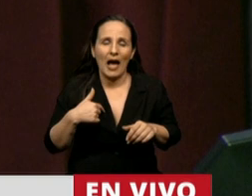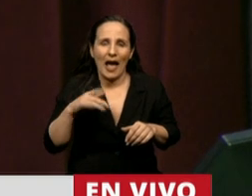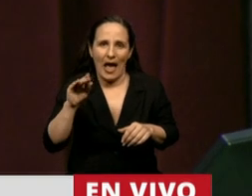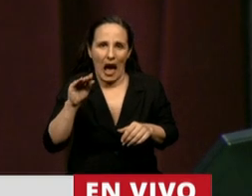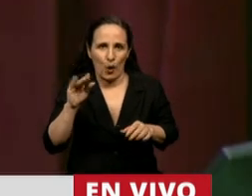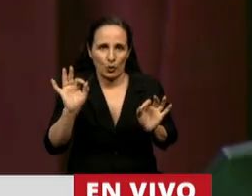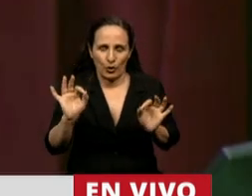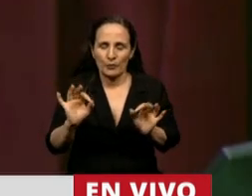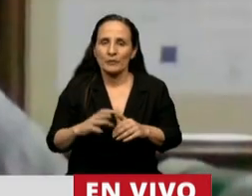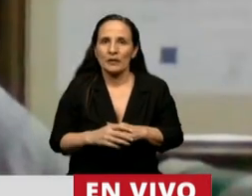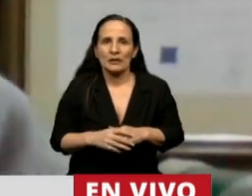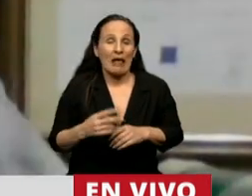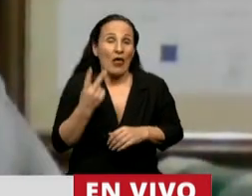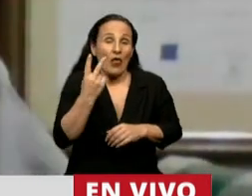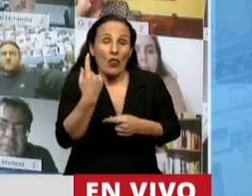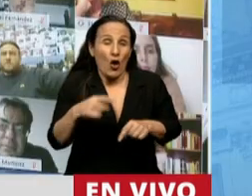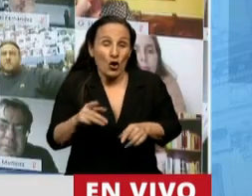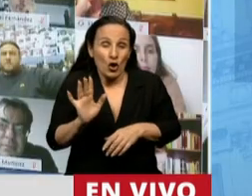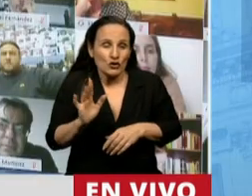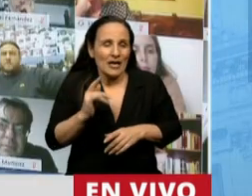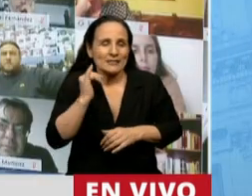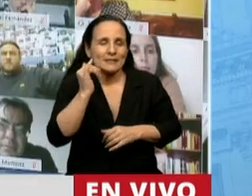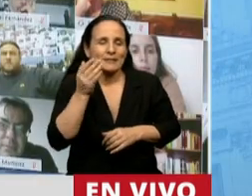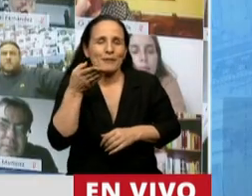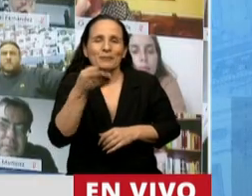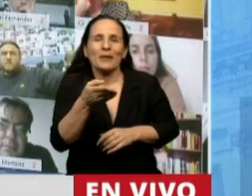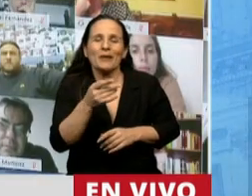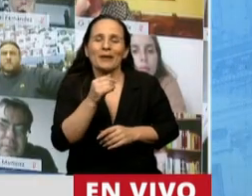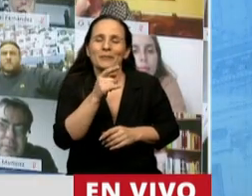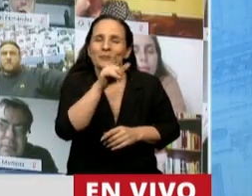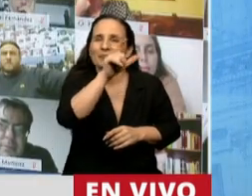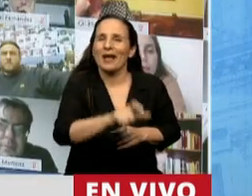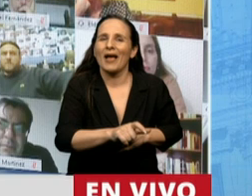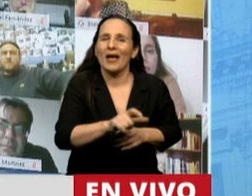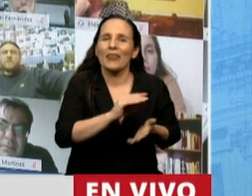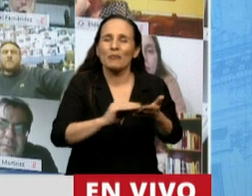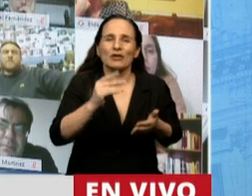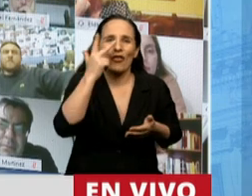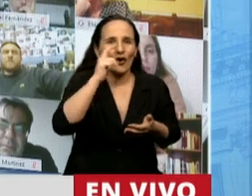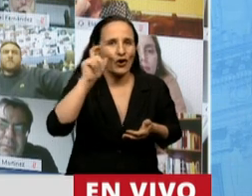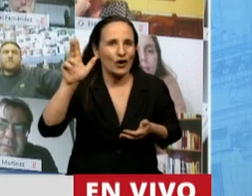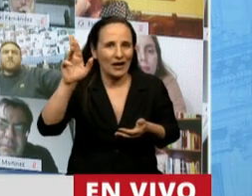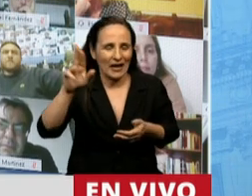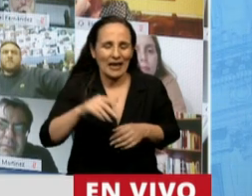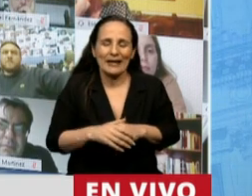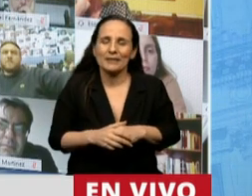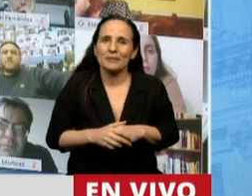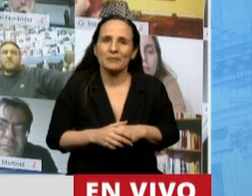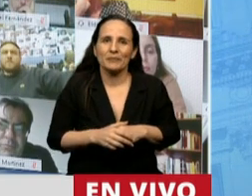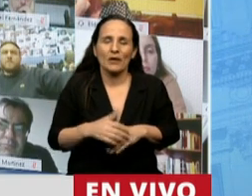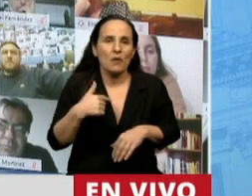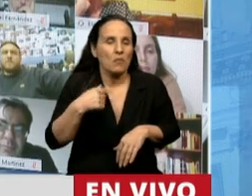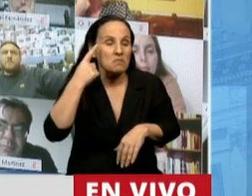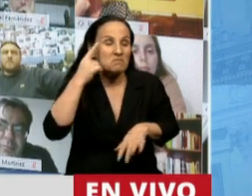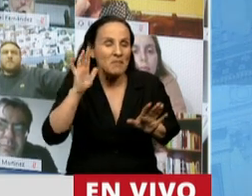audio eh presidente dos cositas sobre la aclaración hecha recién por el diputado heller eh creo que